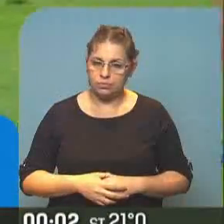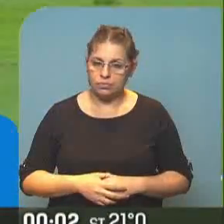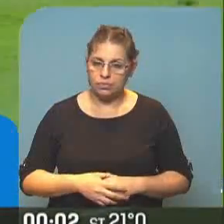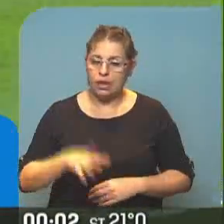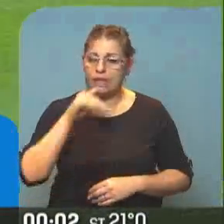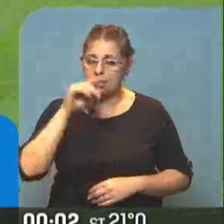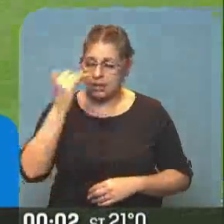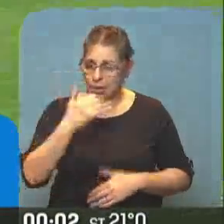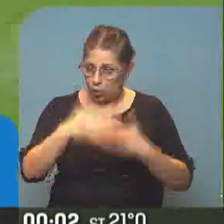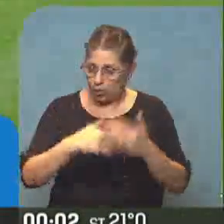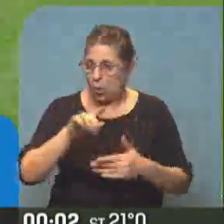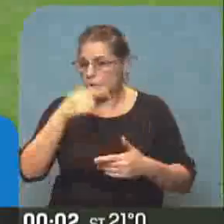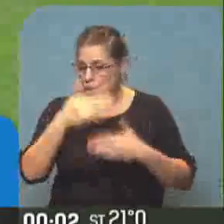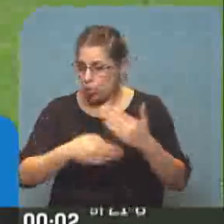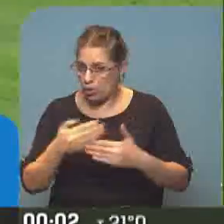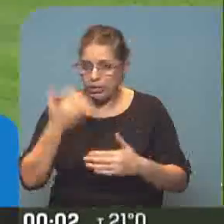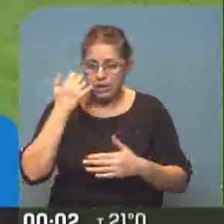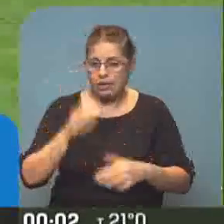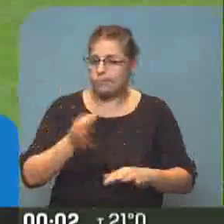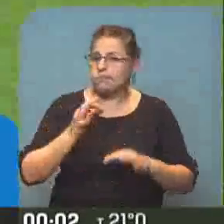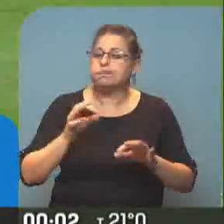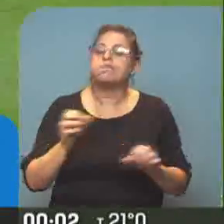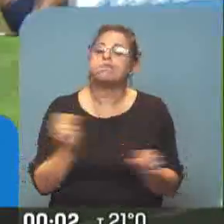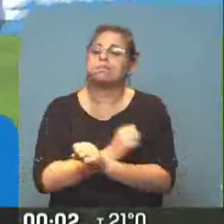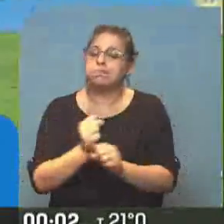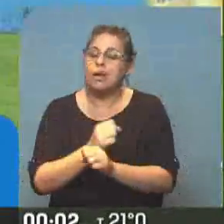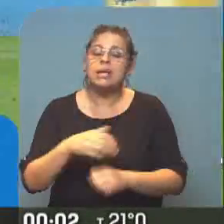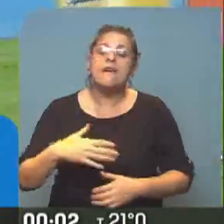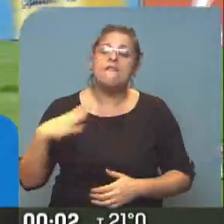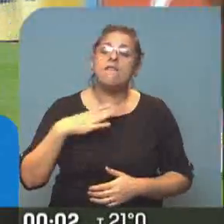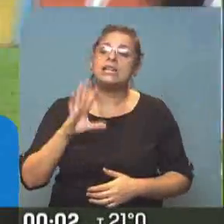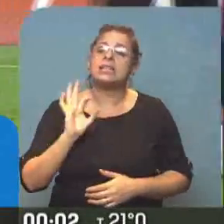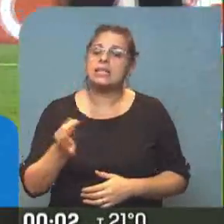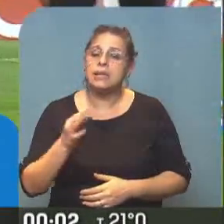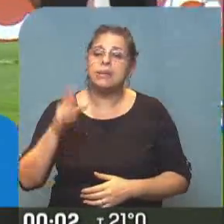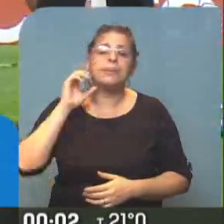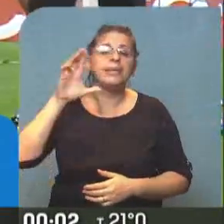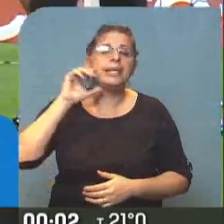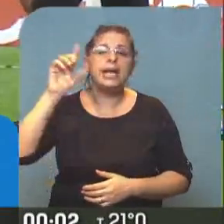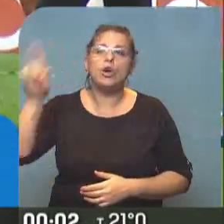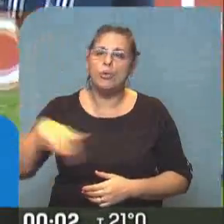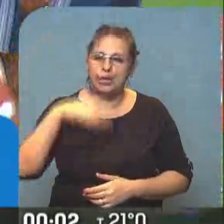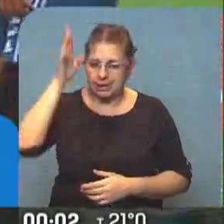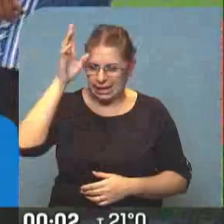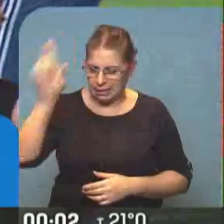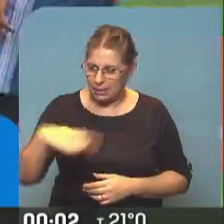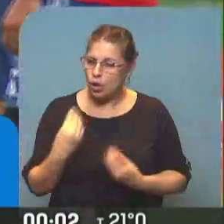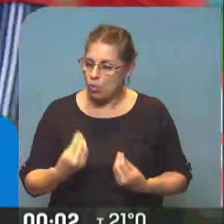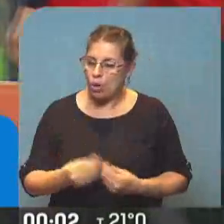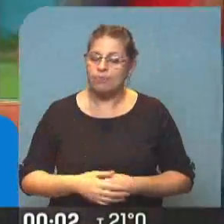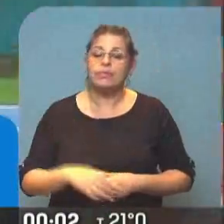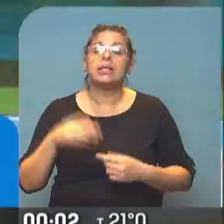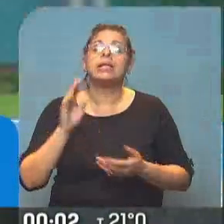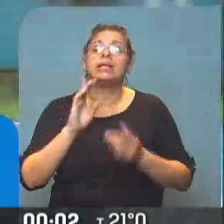el técnico. El resto ya está definido, solo falta saber cómo llega Viglia desde Italia. Volverá